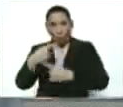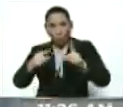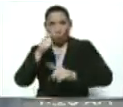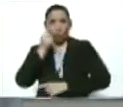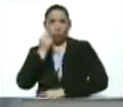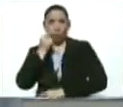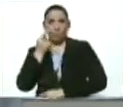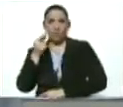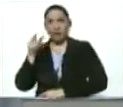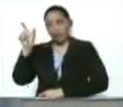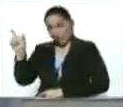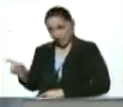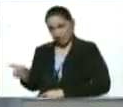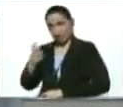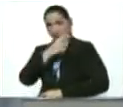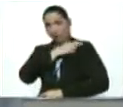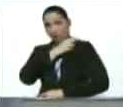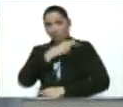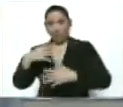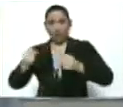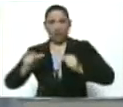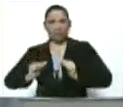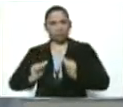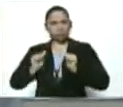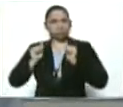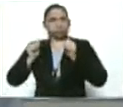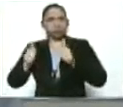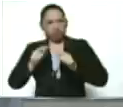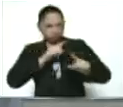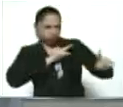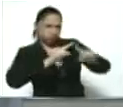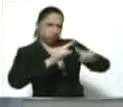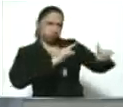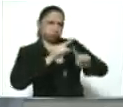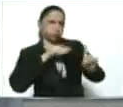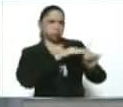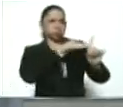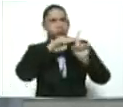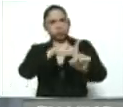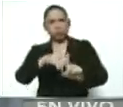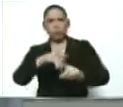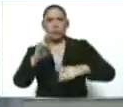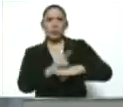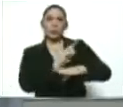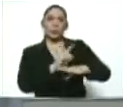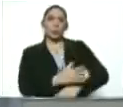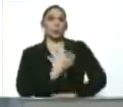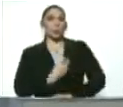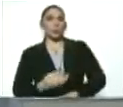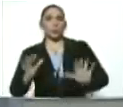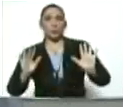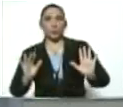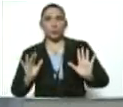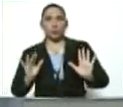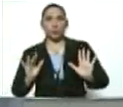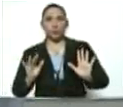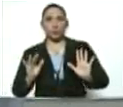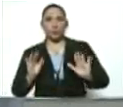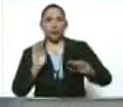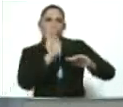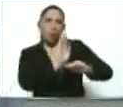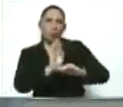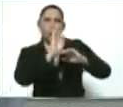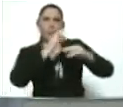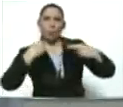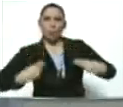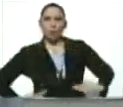según las versiones preliminares, inicia estas acciones utilizando lamentablemente, de escudos humanos a